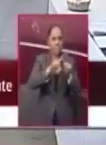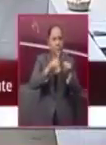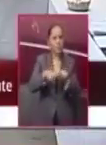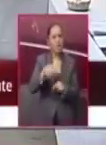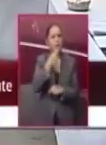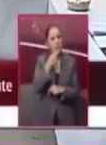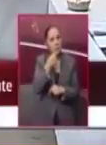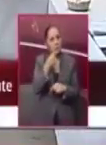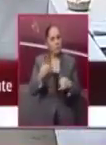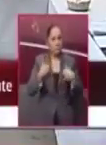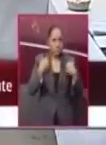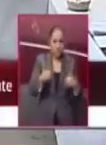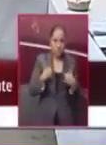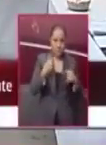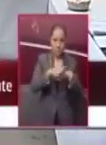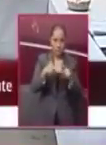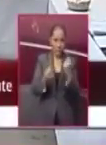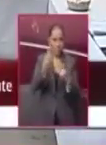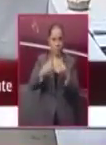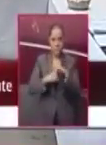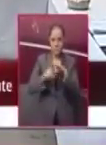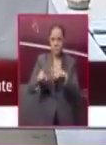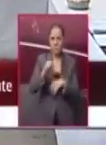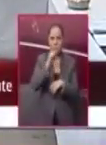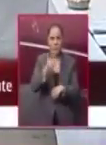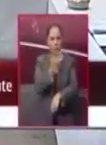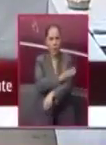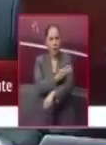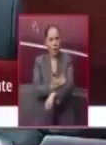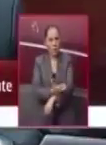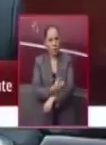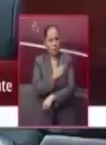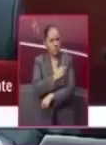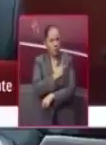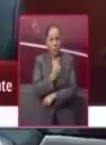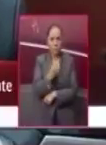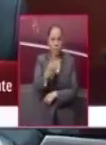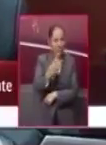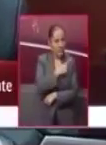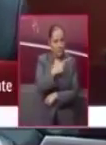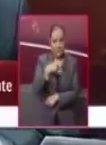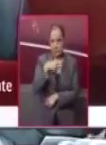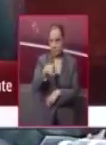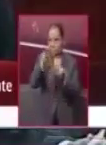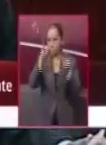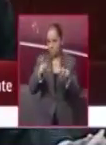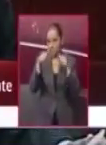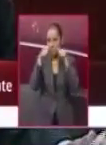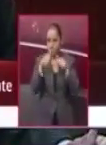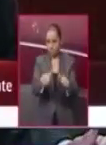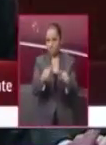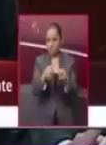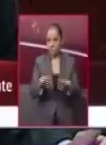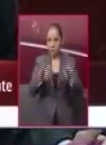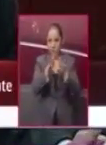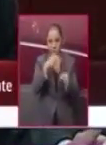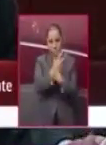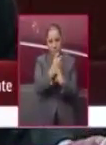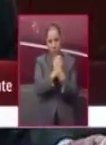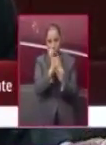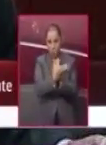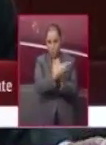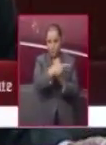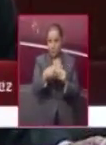de Relaciones Exteriores a que impulse una estrategia multilateral que disminuya el fenómeno de la migración de infantes y adolescentes no acompañados. Y pareciera que